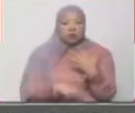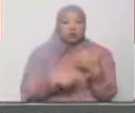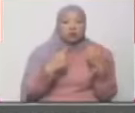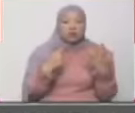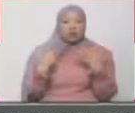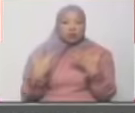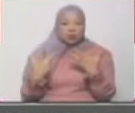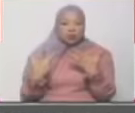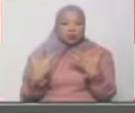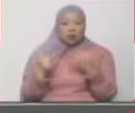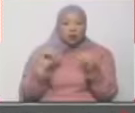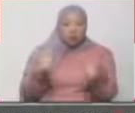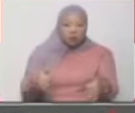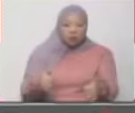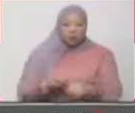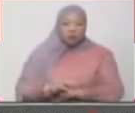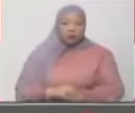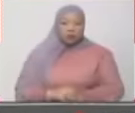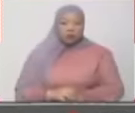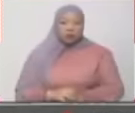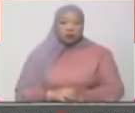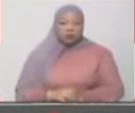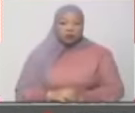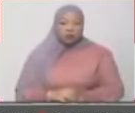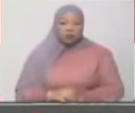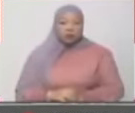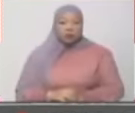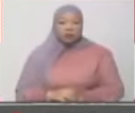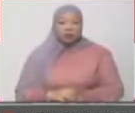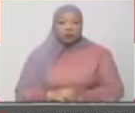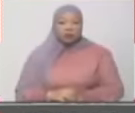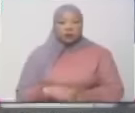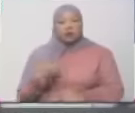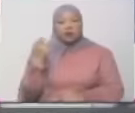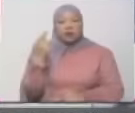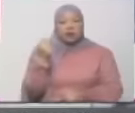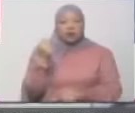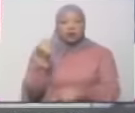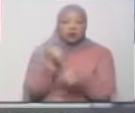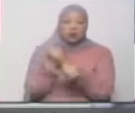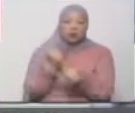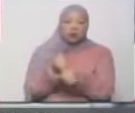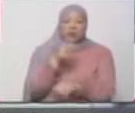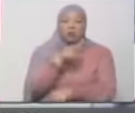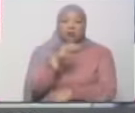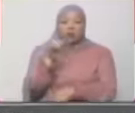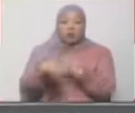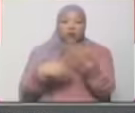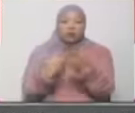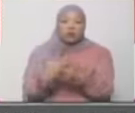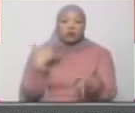apenas. ¿Ah? Falta un poquito, pero llegaremos al 500 también.